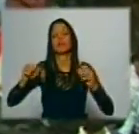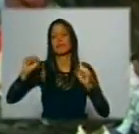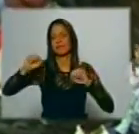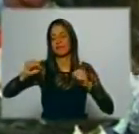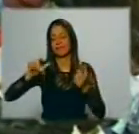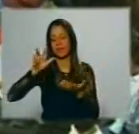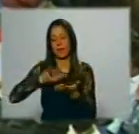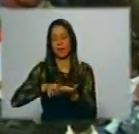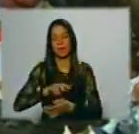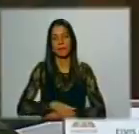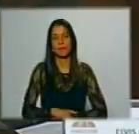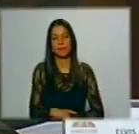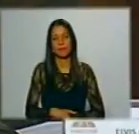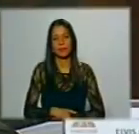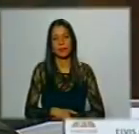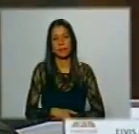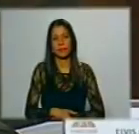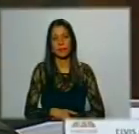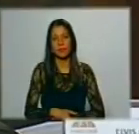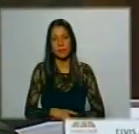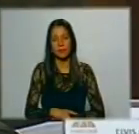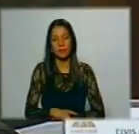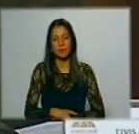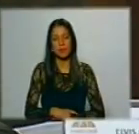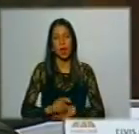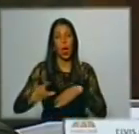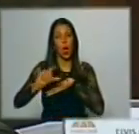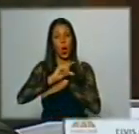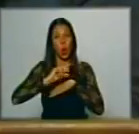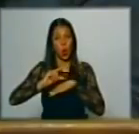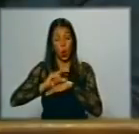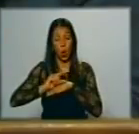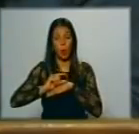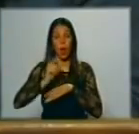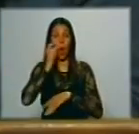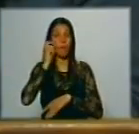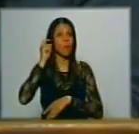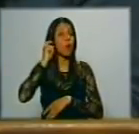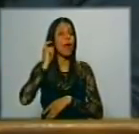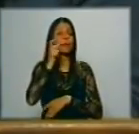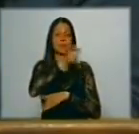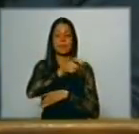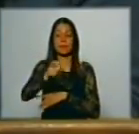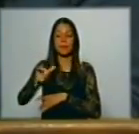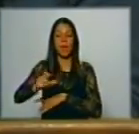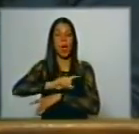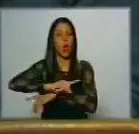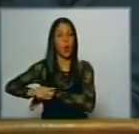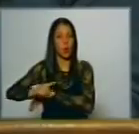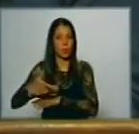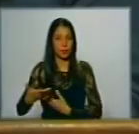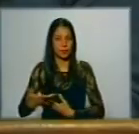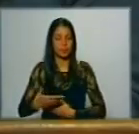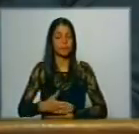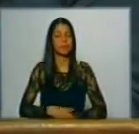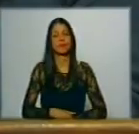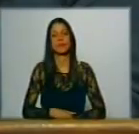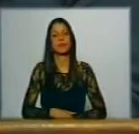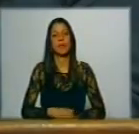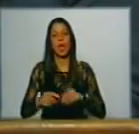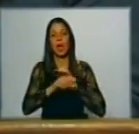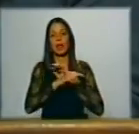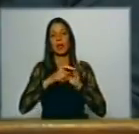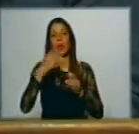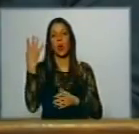artículo. Obligaciones de las gobernadoras, gobernadores, alcaldesas y alcaldes.